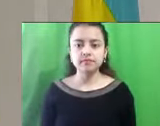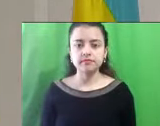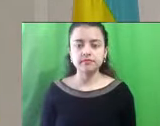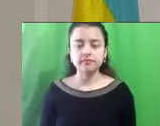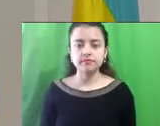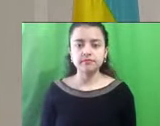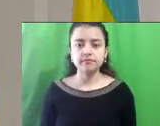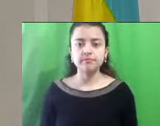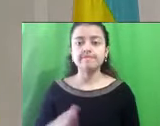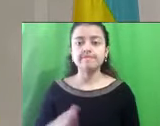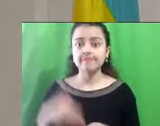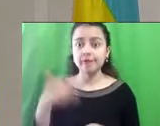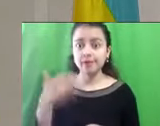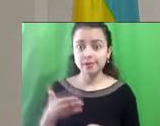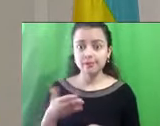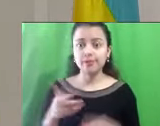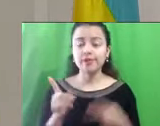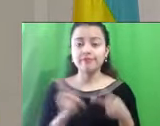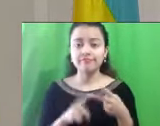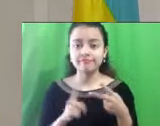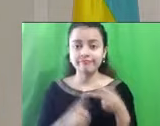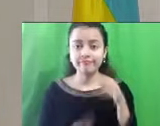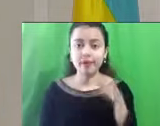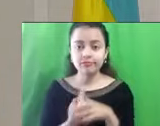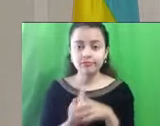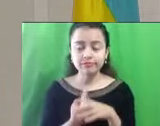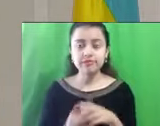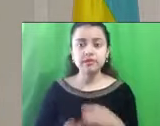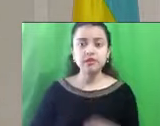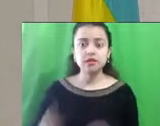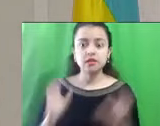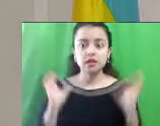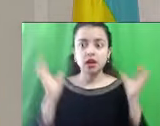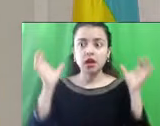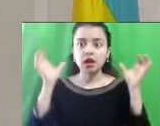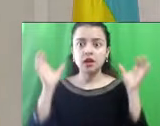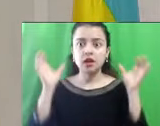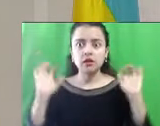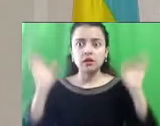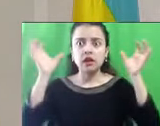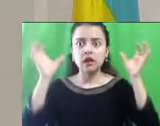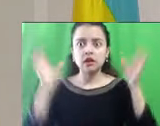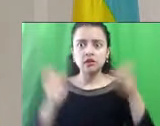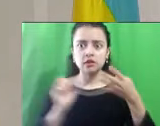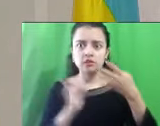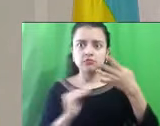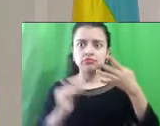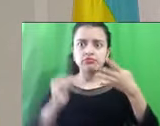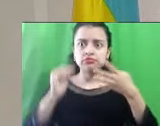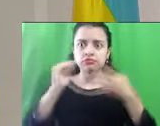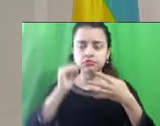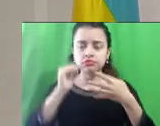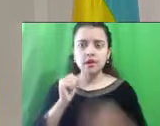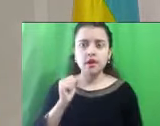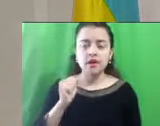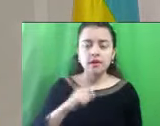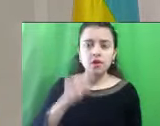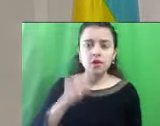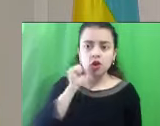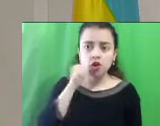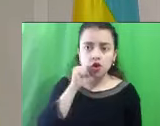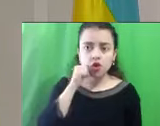temprana, posteriormente una alerta amarilla, naranja, y para la empresa Aguas de Facatativá una alerta